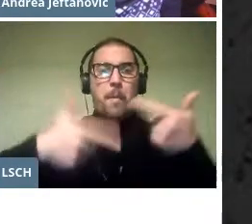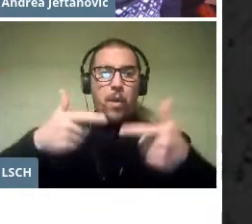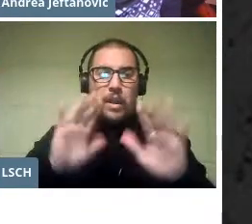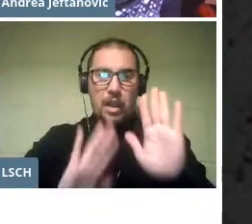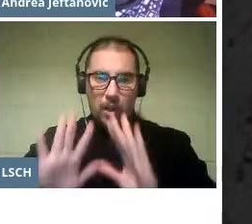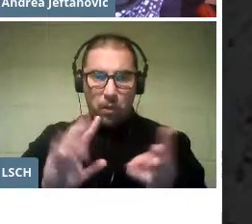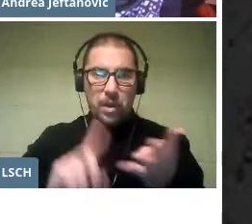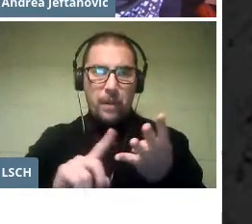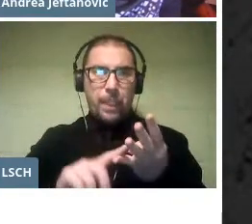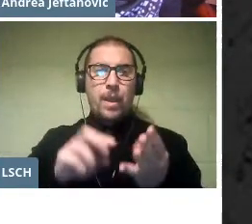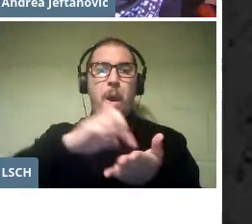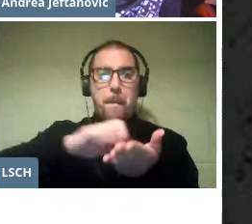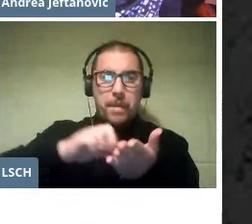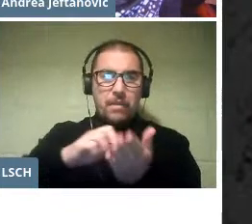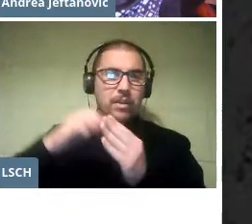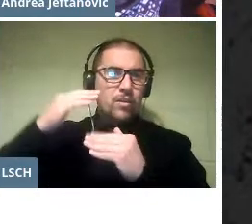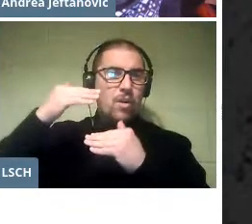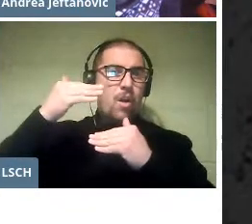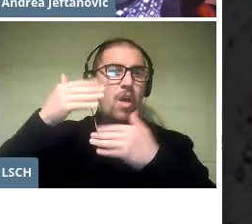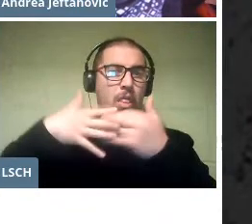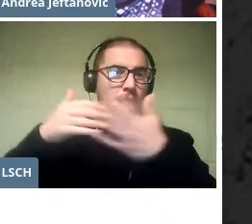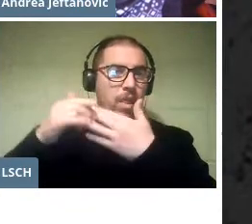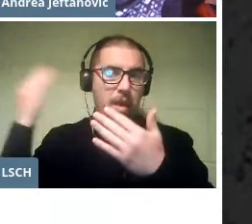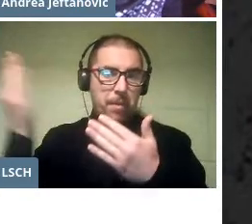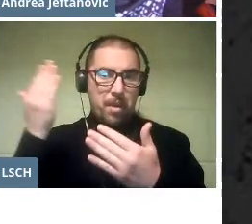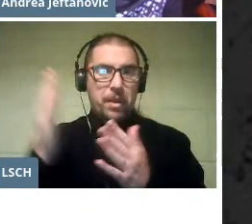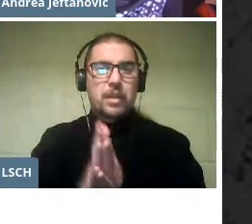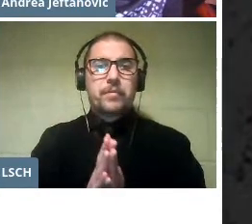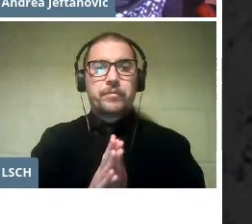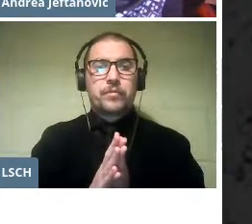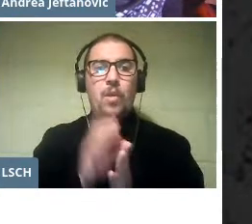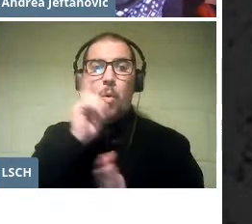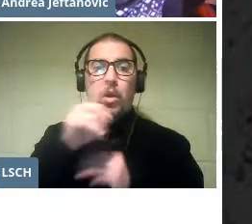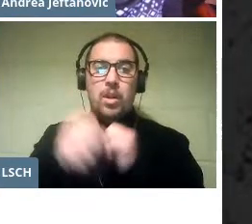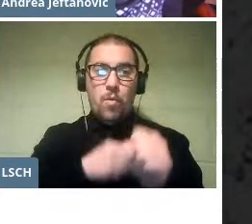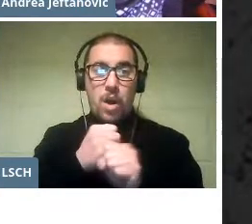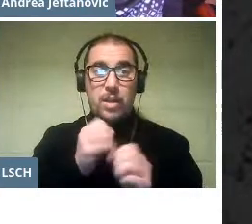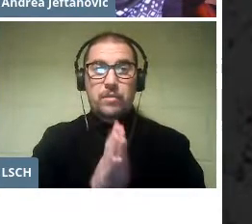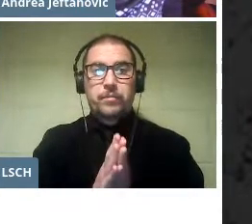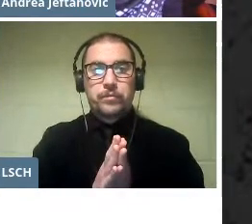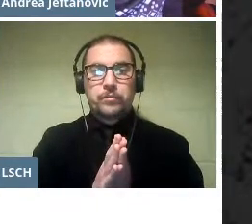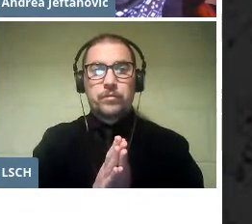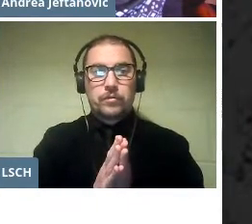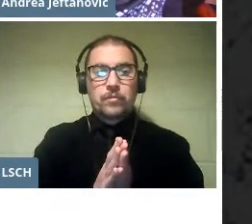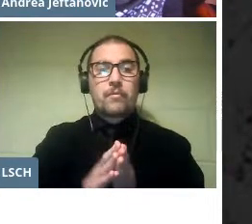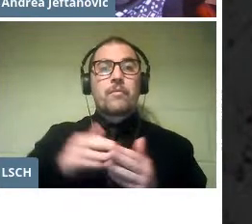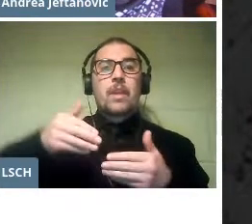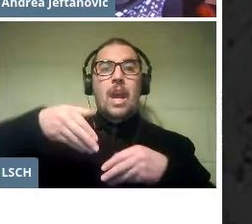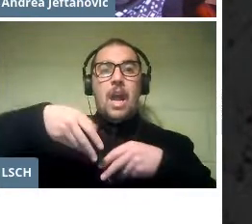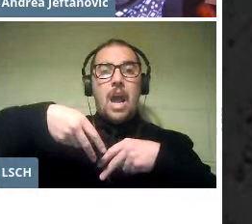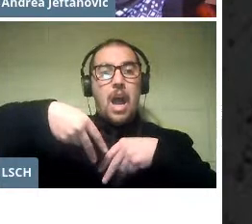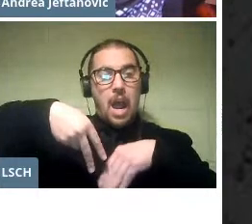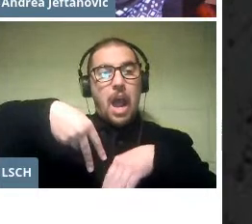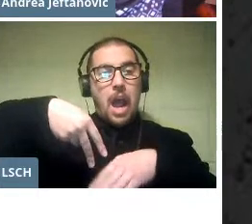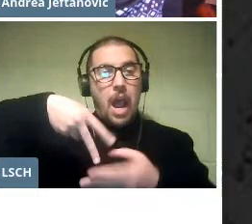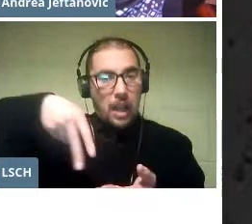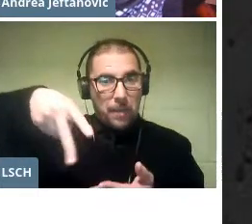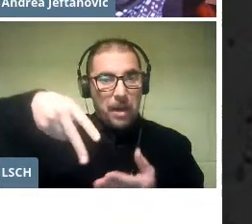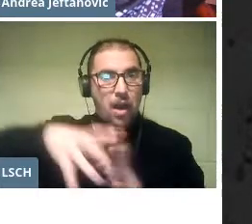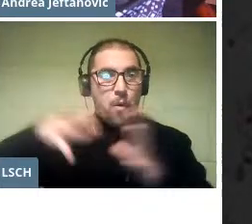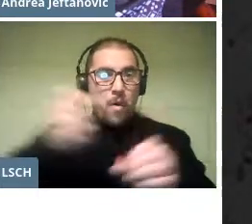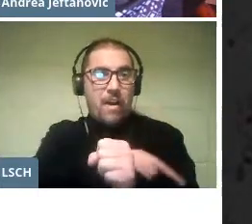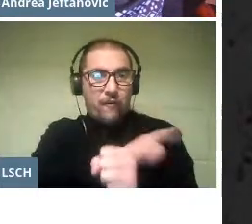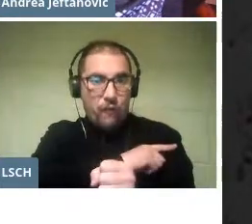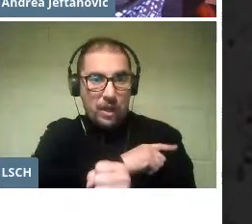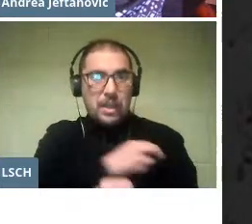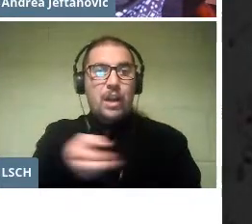la preservación del medio ambiente. En los últimos años, el caminar ha adquirido una nueva fuerza, ha recobrado